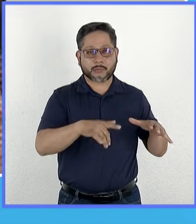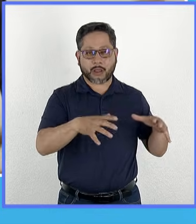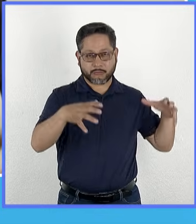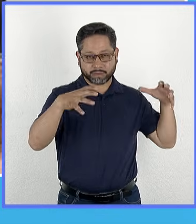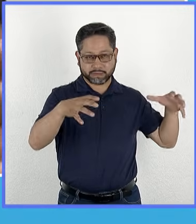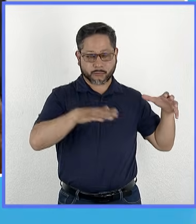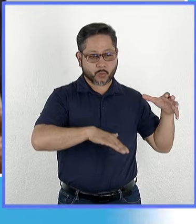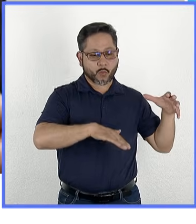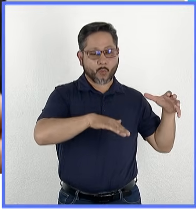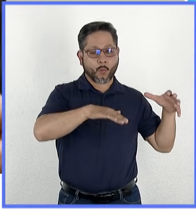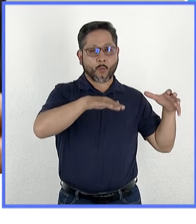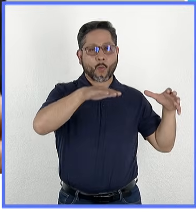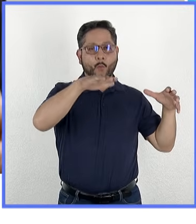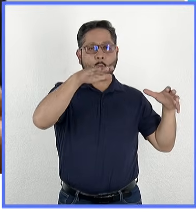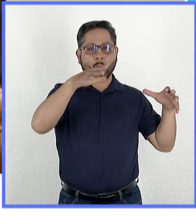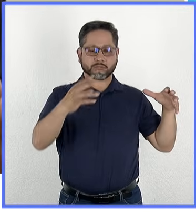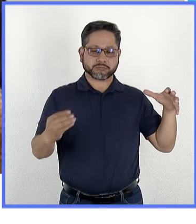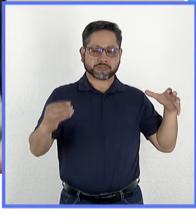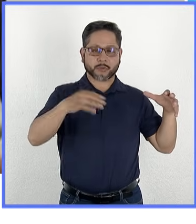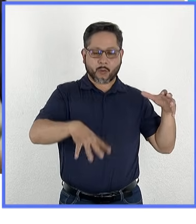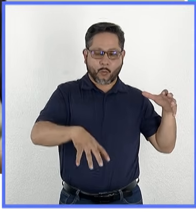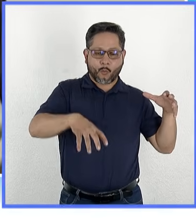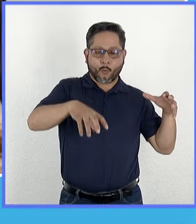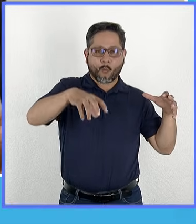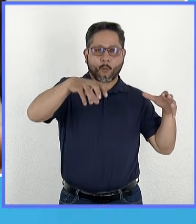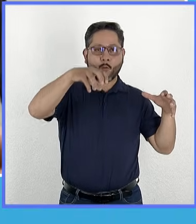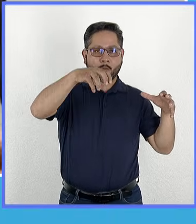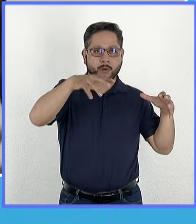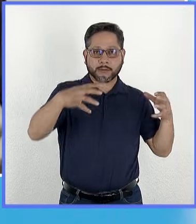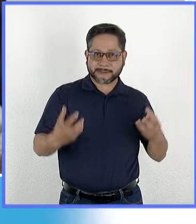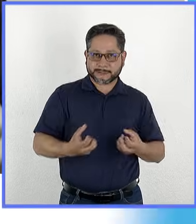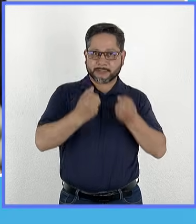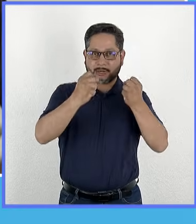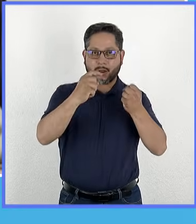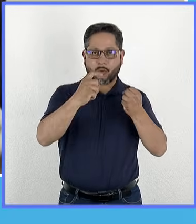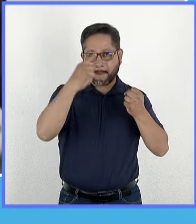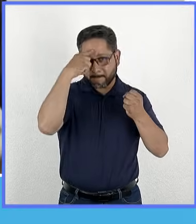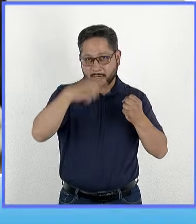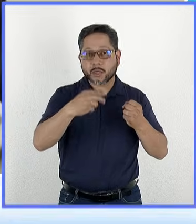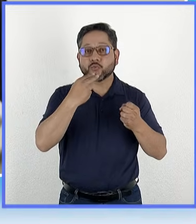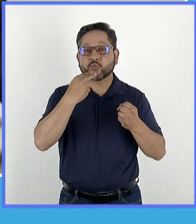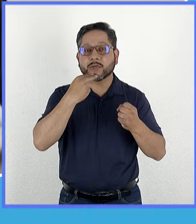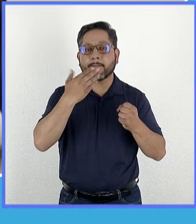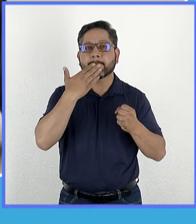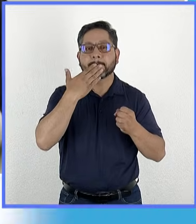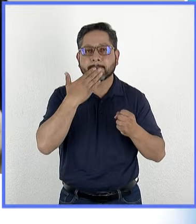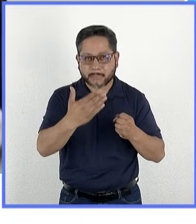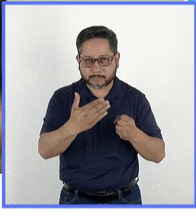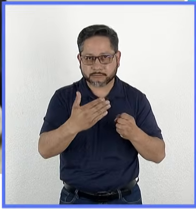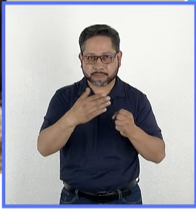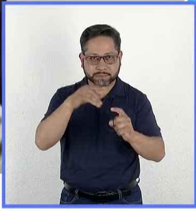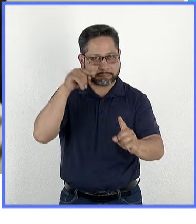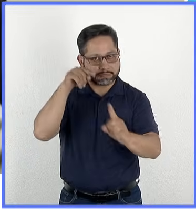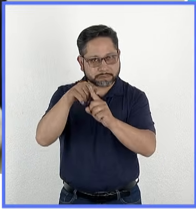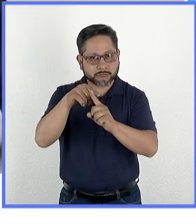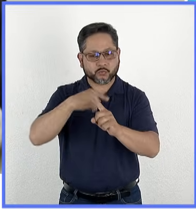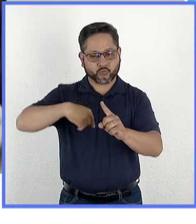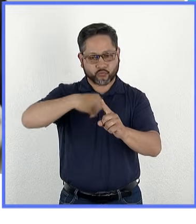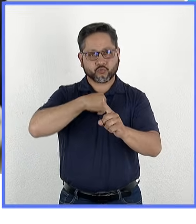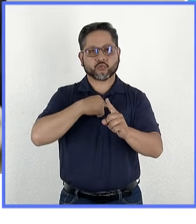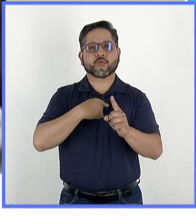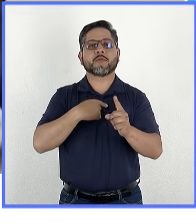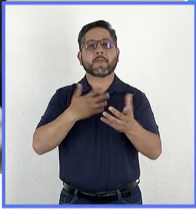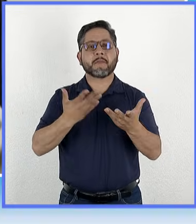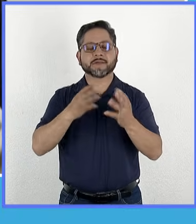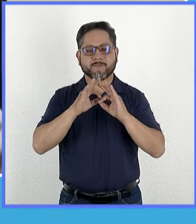de todo esto que se recuperó, tenga el uso para el cual fue concebido. Entonces, en esos modelos de gobernanza es donde estamos trabajando